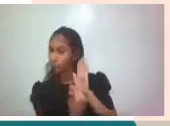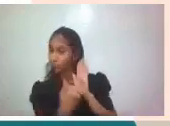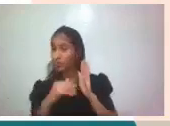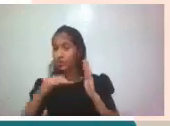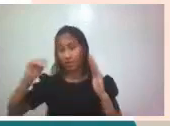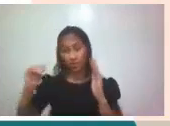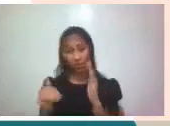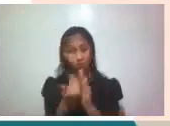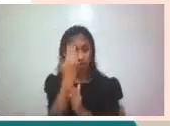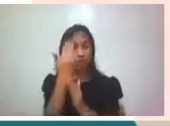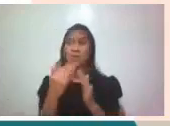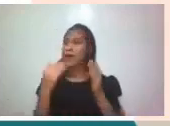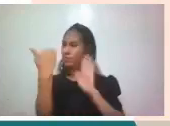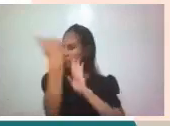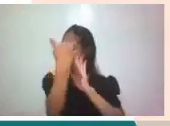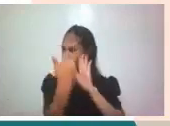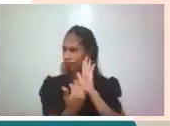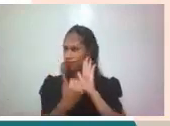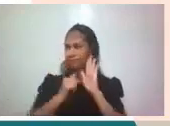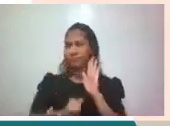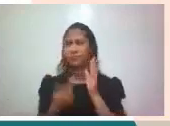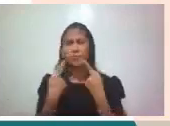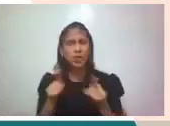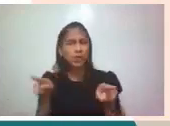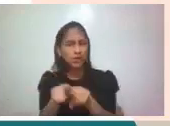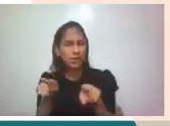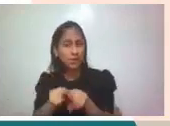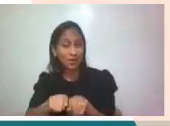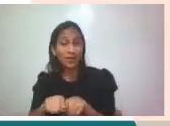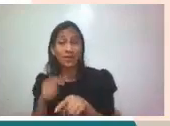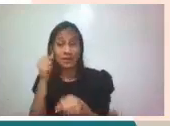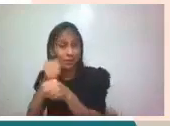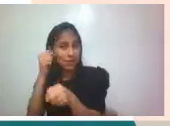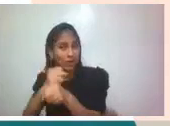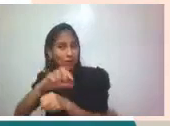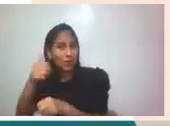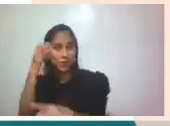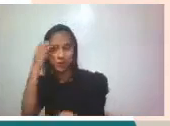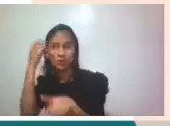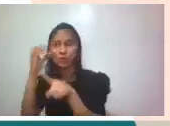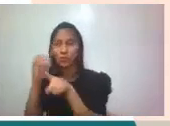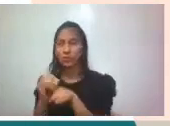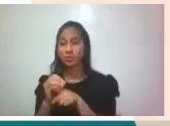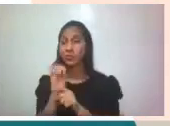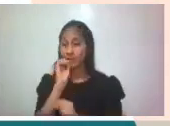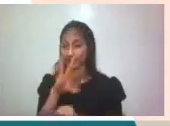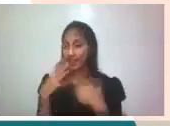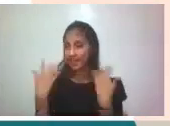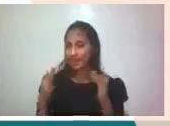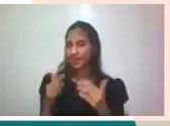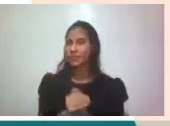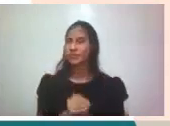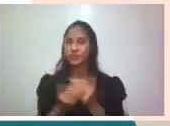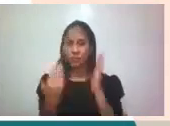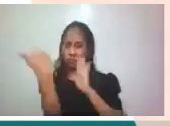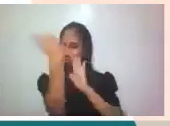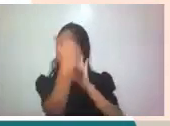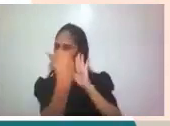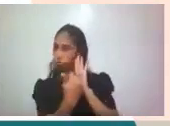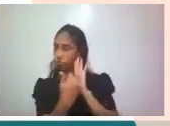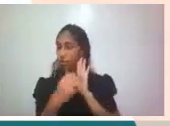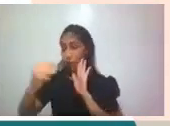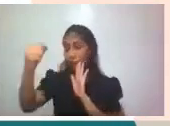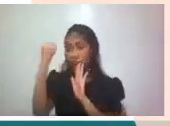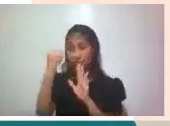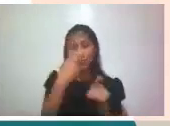institucional, pero paralelo a eso estamos trabajando otros objetivos, ¿no? Porque como les decía, el componente del fortalecimiento de capacidades,